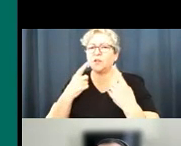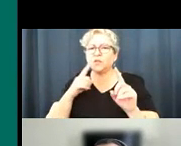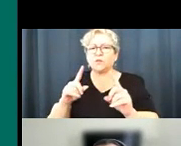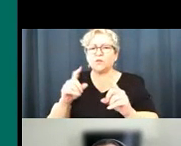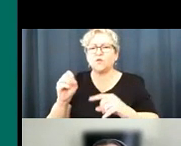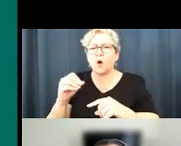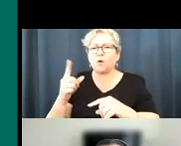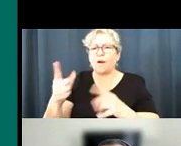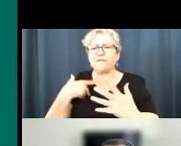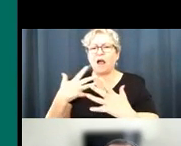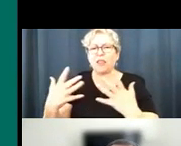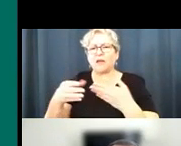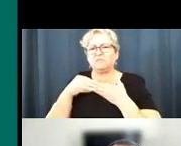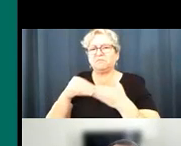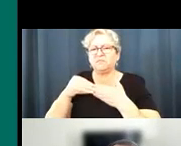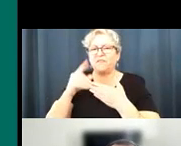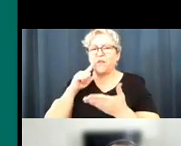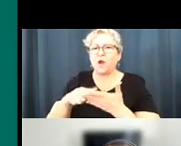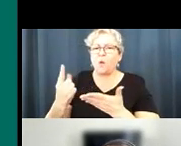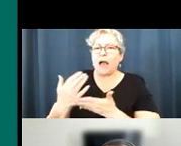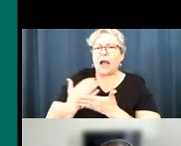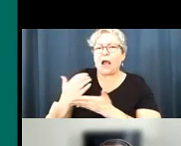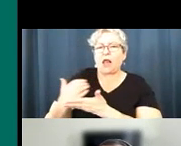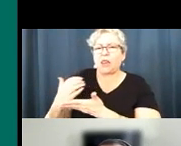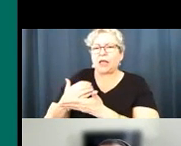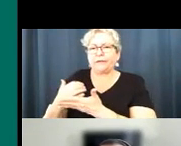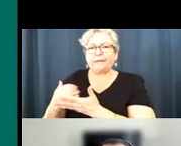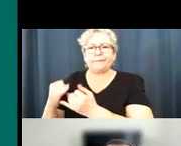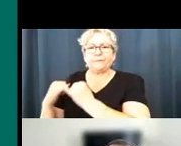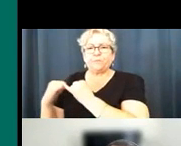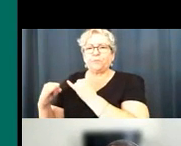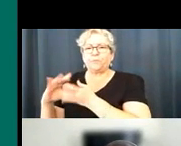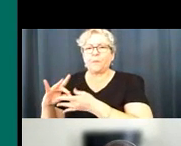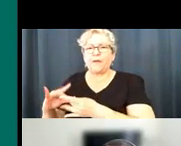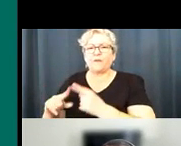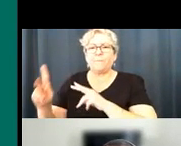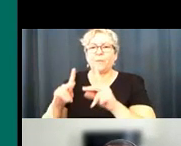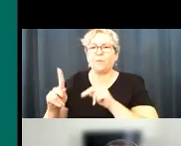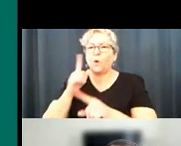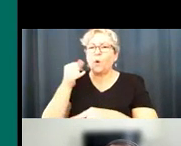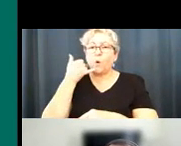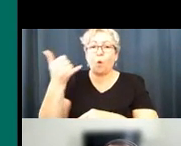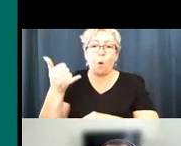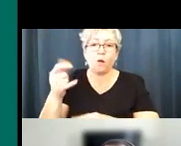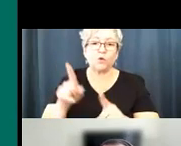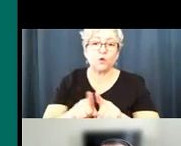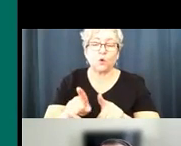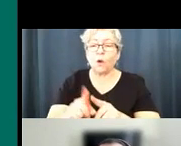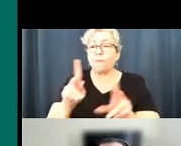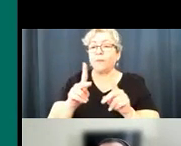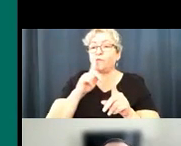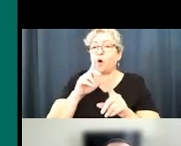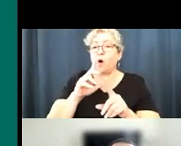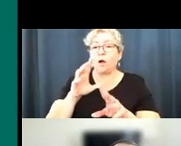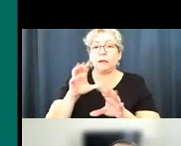eso. Creo que tienen mucho espacio para poder hacer eso. Ustedes recopilen los mensajes de las personas